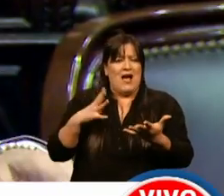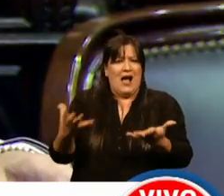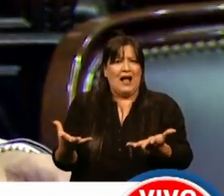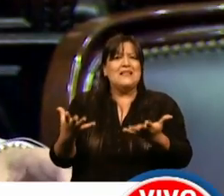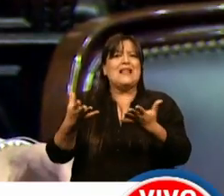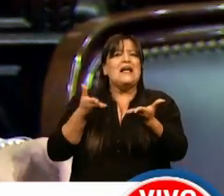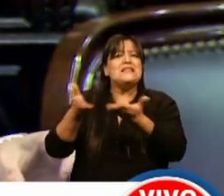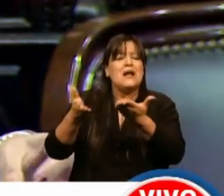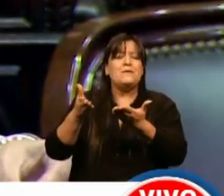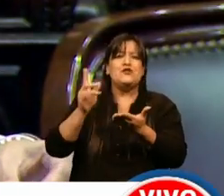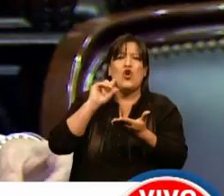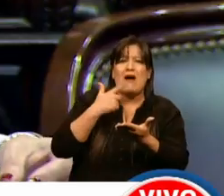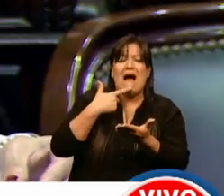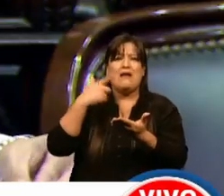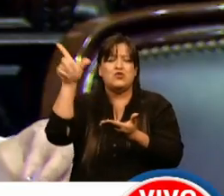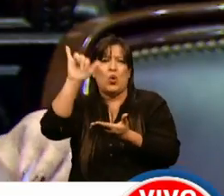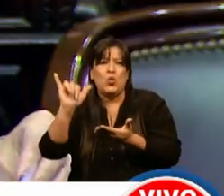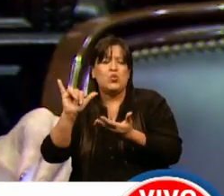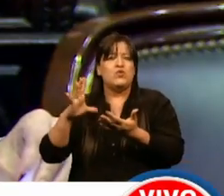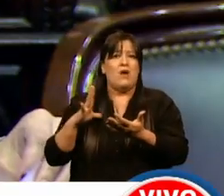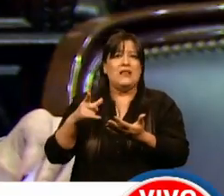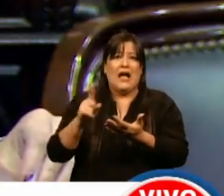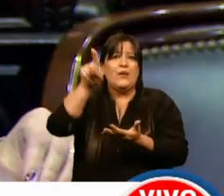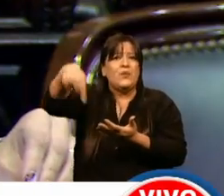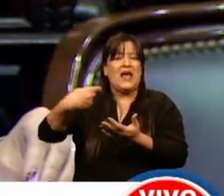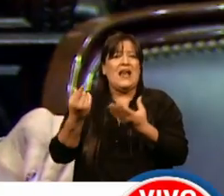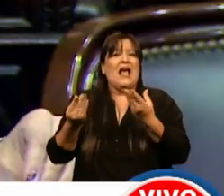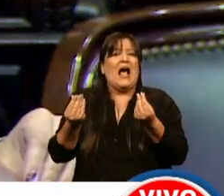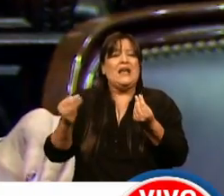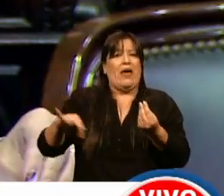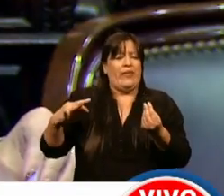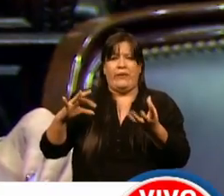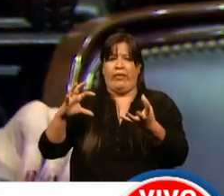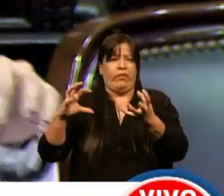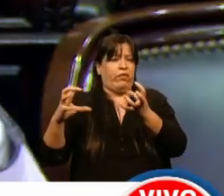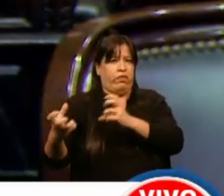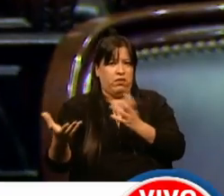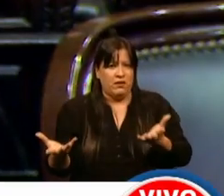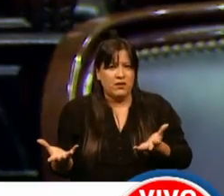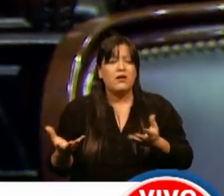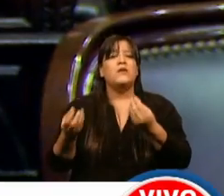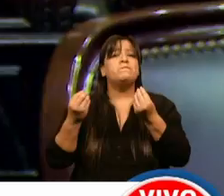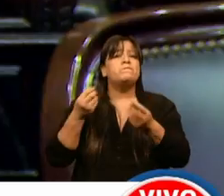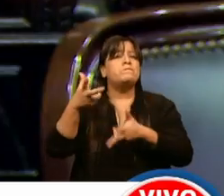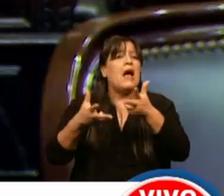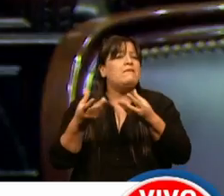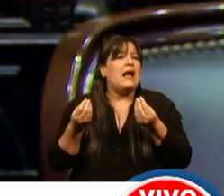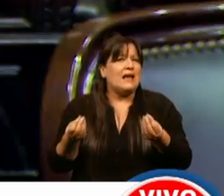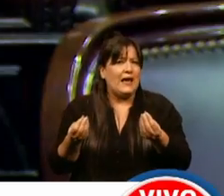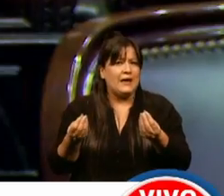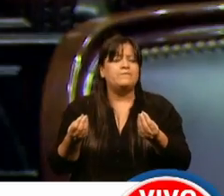los servicios energéticos claramente influye en la calidad de vida de los argentinos y estamos hablando de